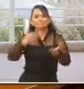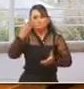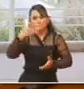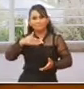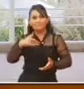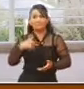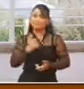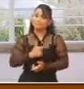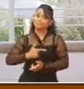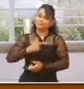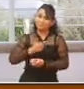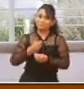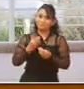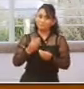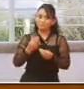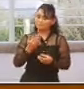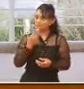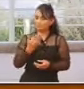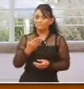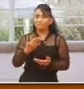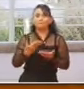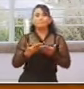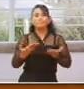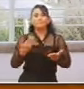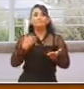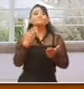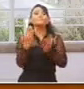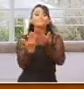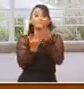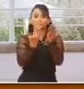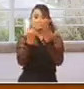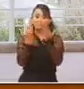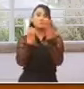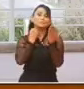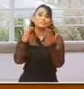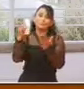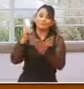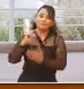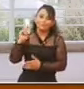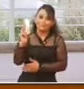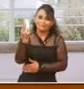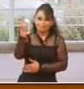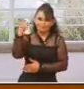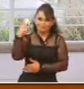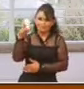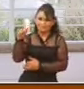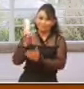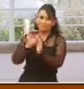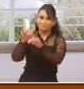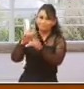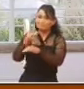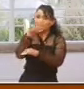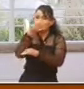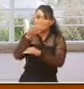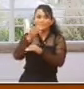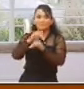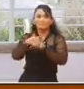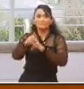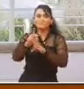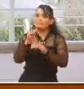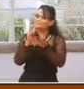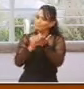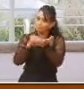Y a mí me da mucho gusto poder posicionarme porque actualmente soy un estudiante de Derecho de la Universidad Autónoma de Querétaro, a punto de terminar, pero aún soy